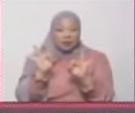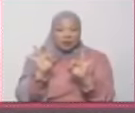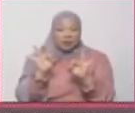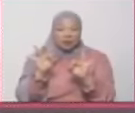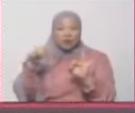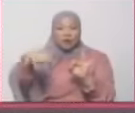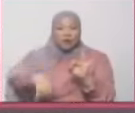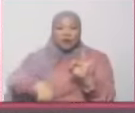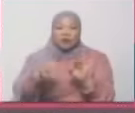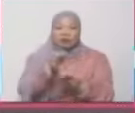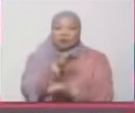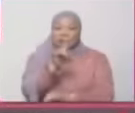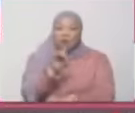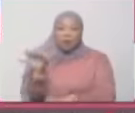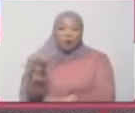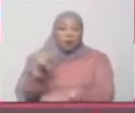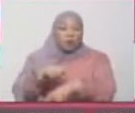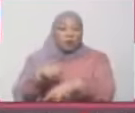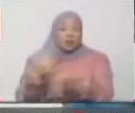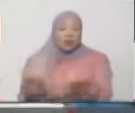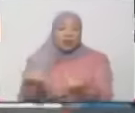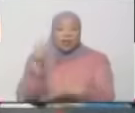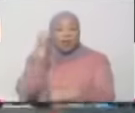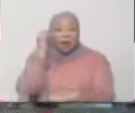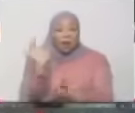de un tiempo especial.